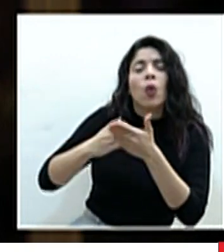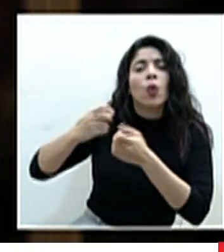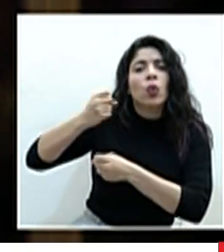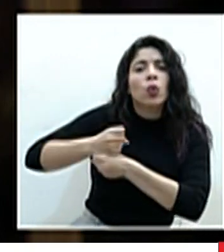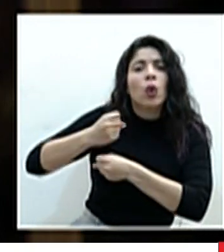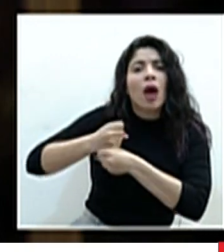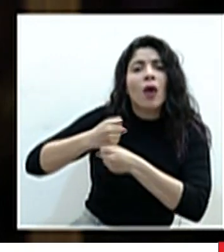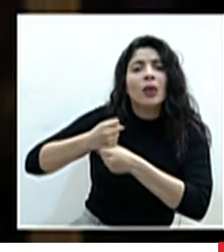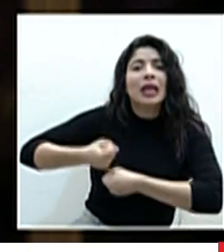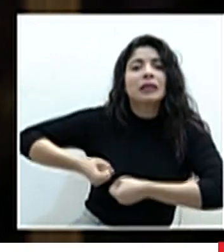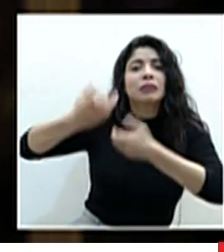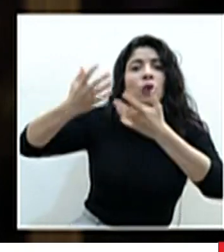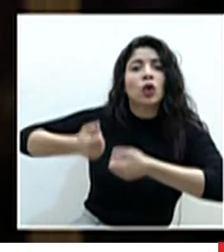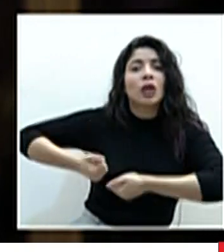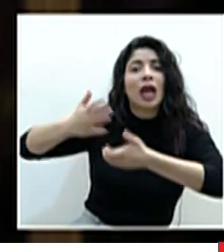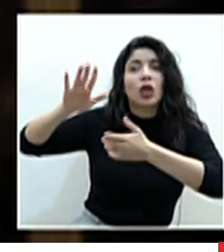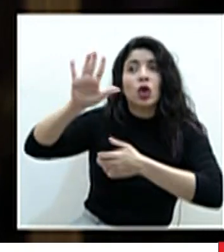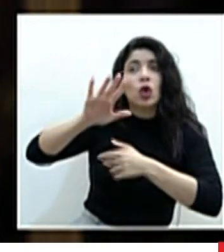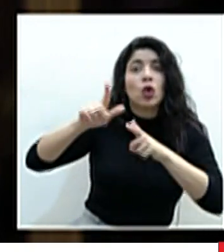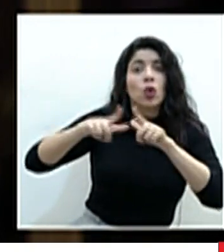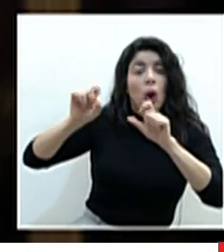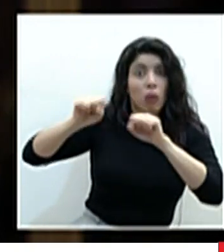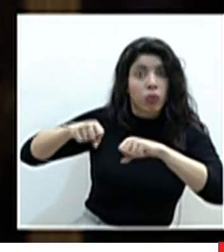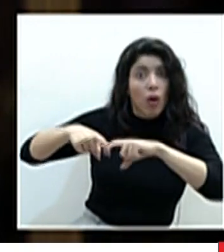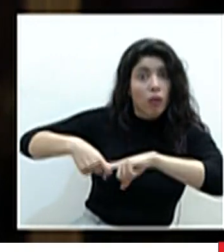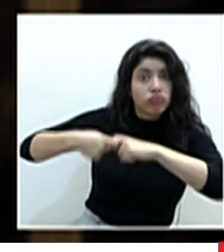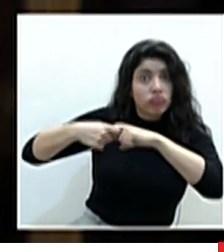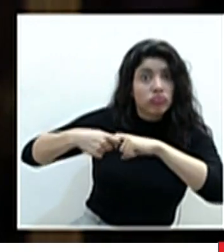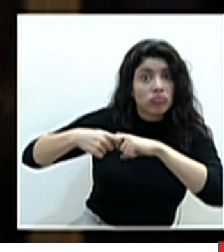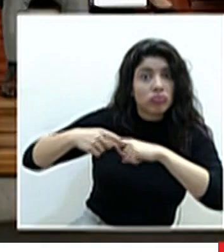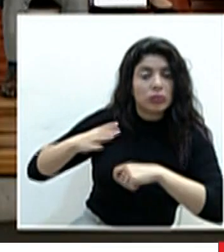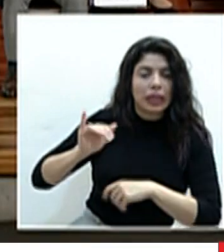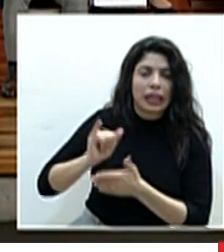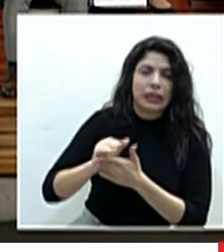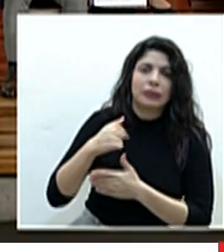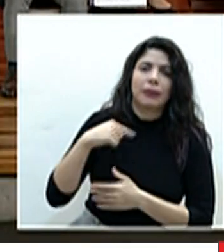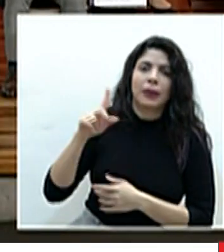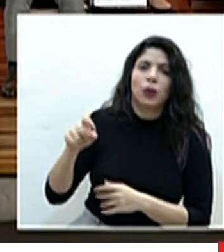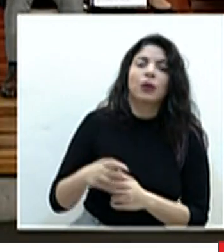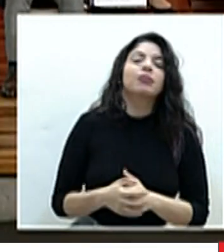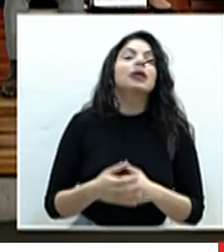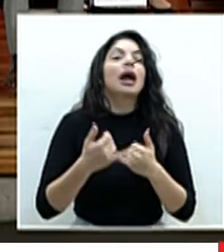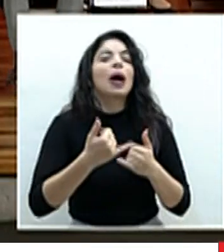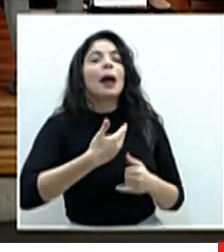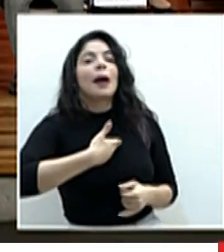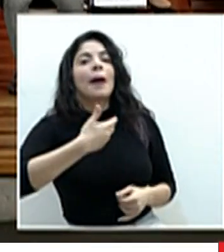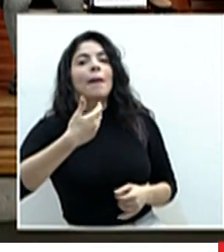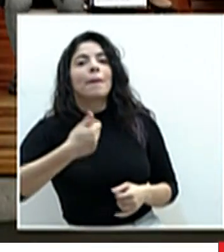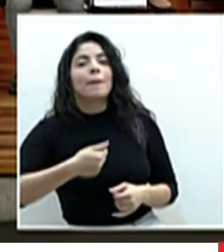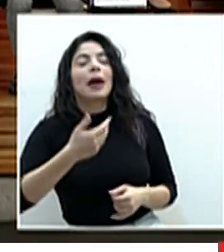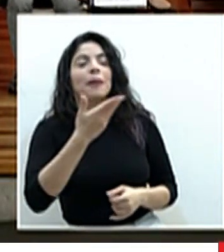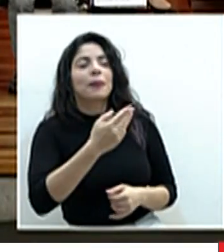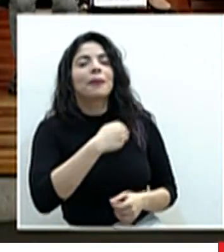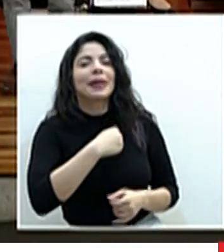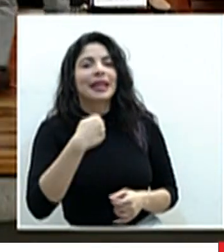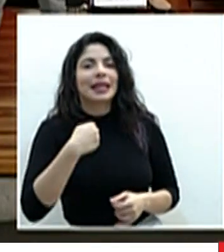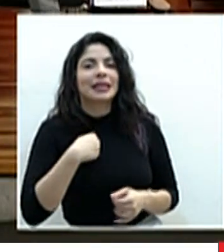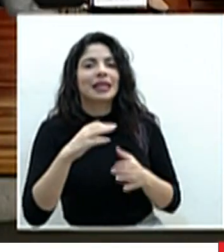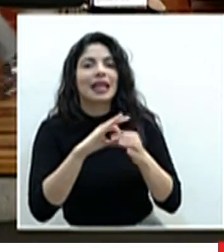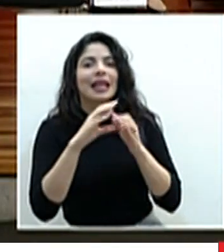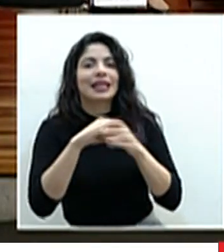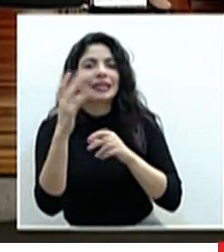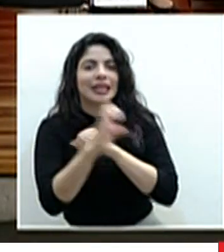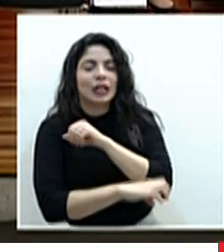operaciones agroexportadoras en esa zona? Esa es mi pregunta. Escuchamos al presidente, al ministro de